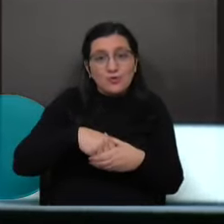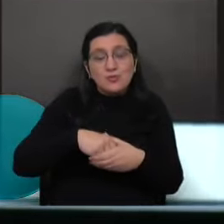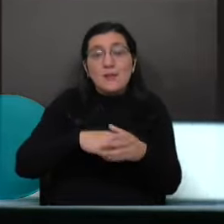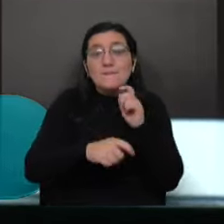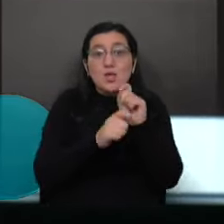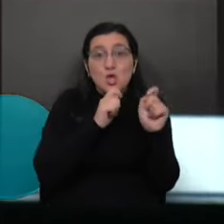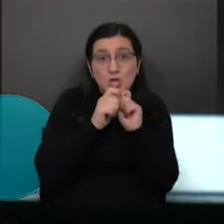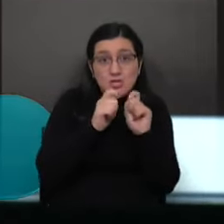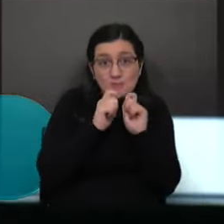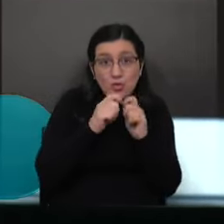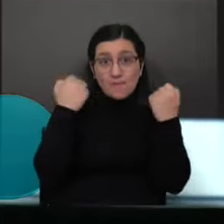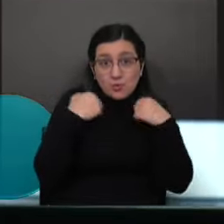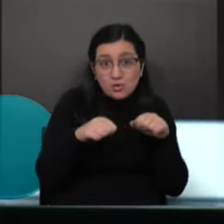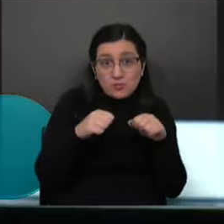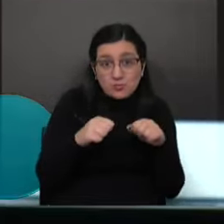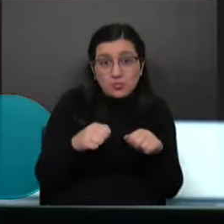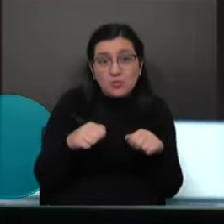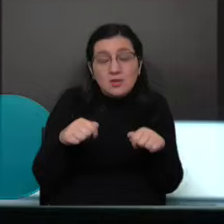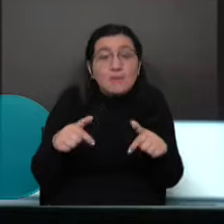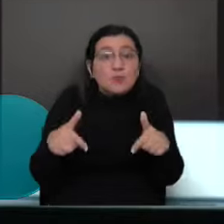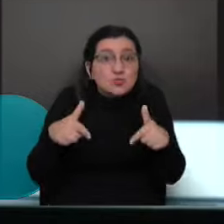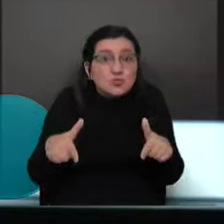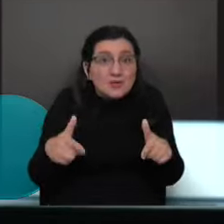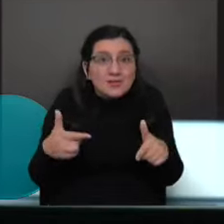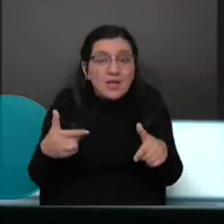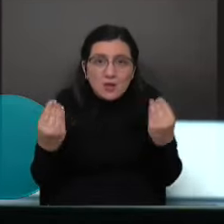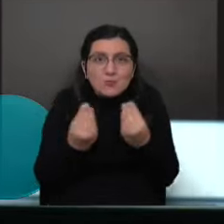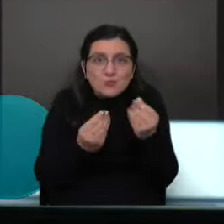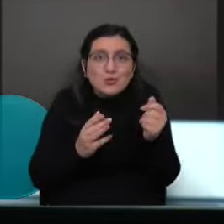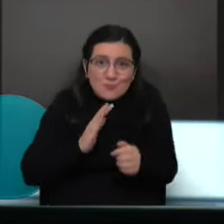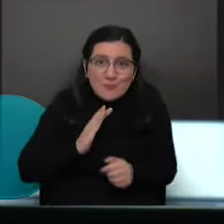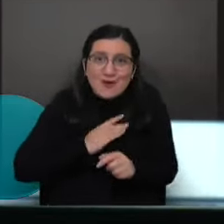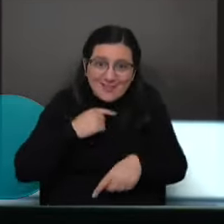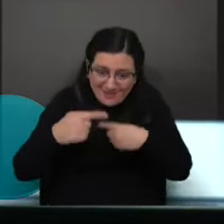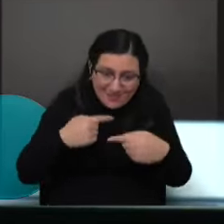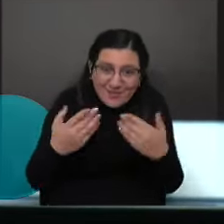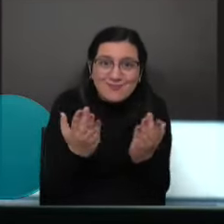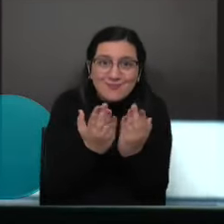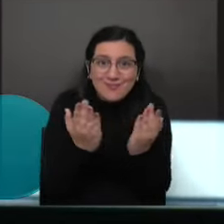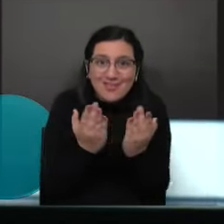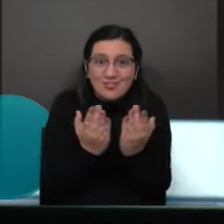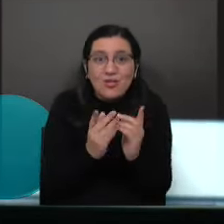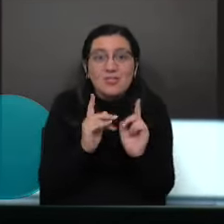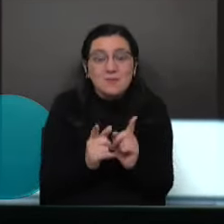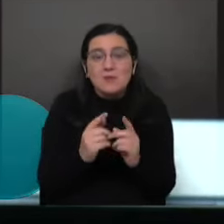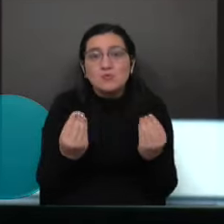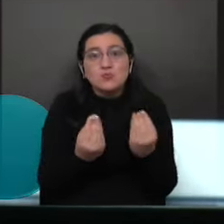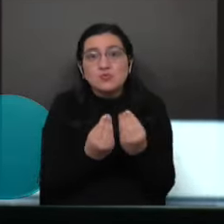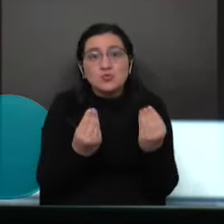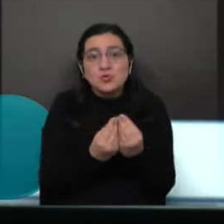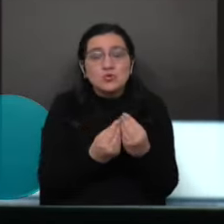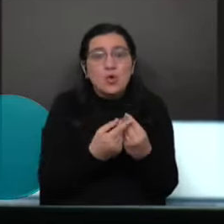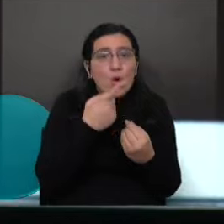periodismo y del periodismo Deportivo que hoy por suerte lo está haciendo mucha gente y muchas mujeres eh Y muchas disidencias